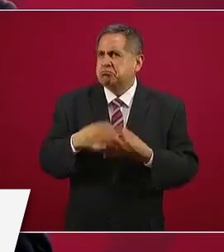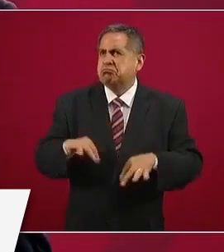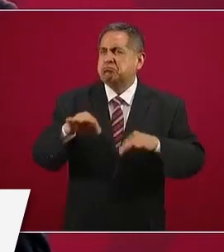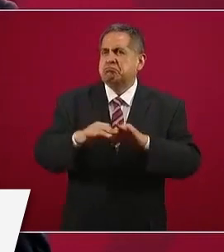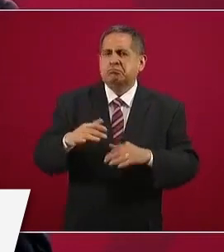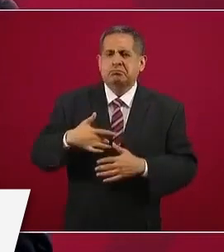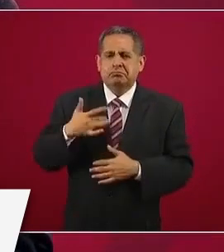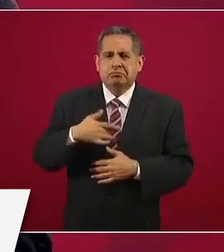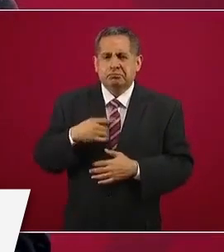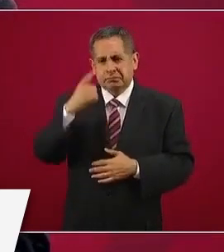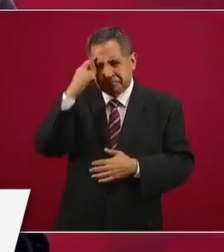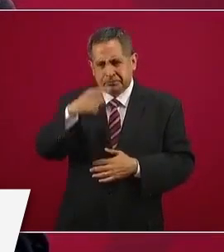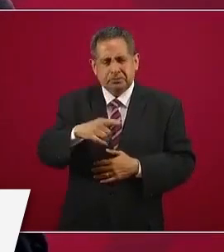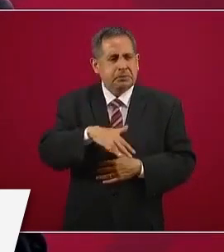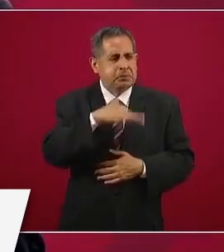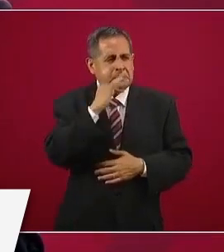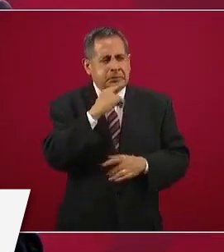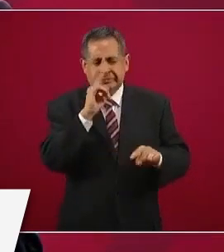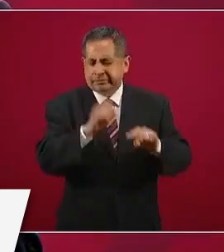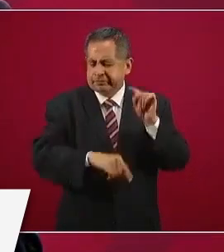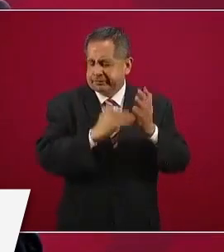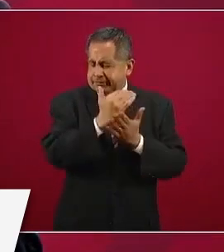importantes es el combate a la corrupción.